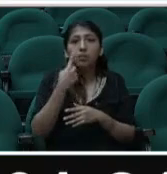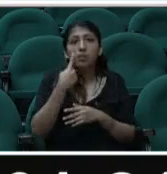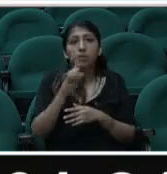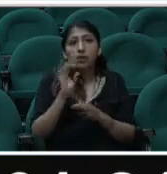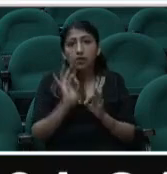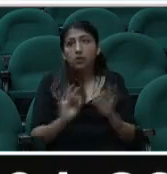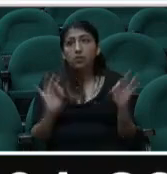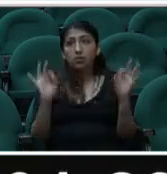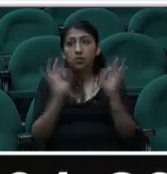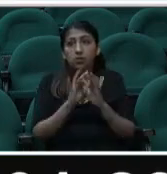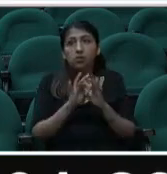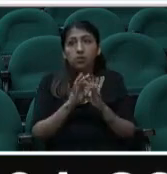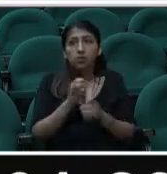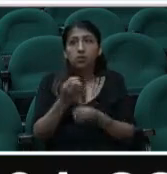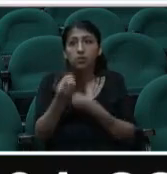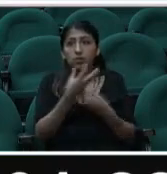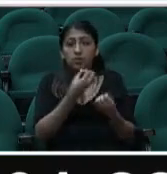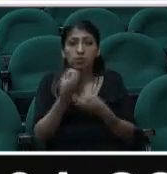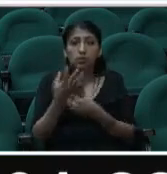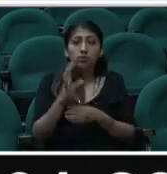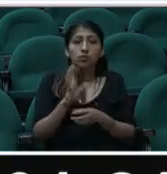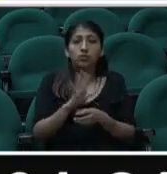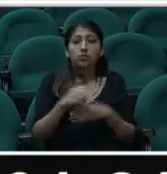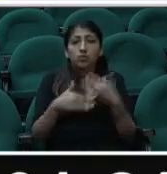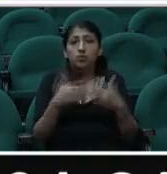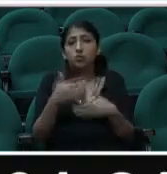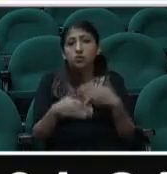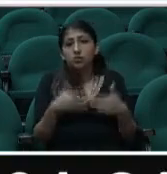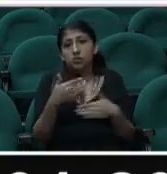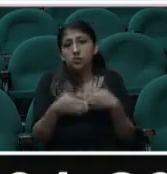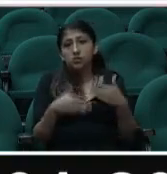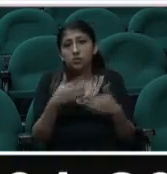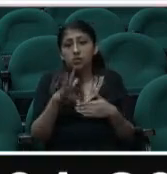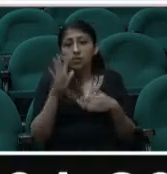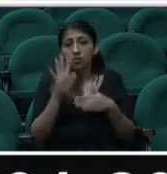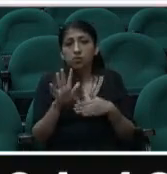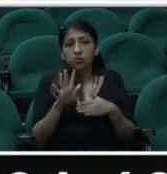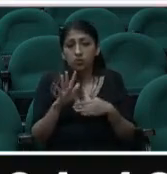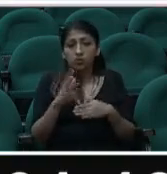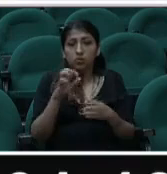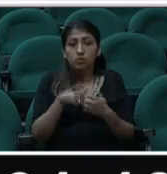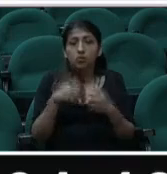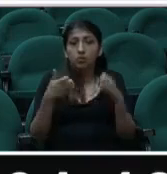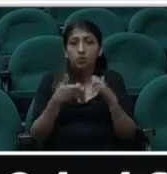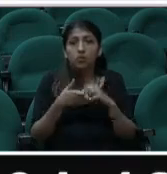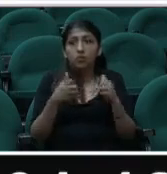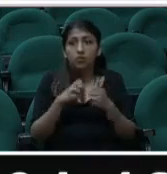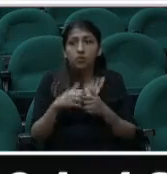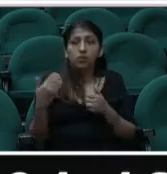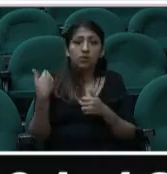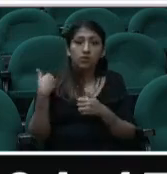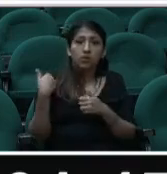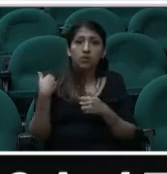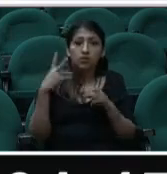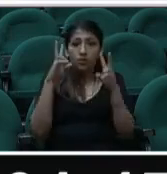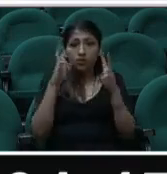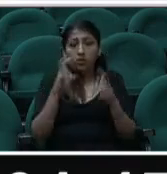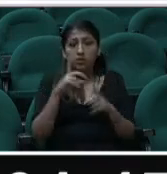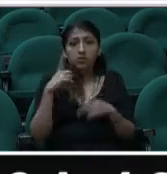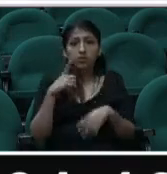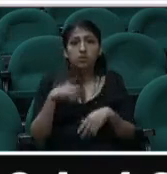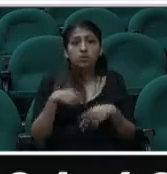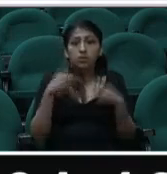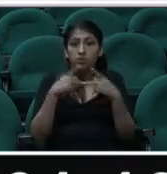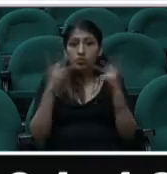importante los comentarios que se van desarrollando en esta gran problemática que tiene que ver con la salud